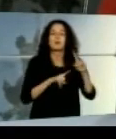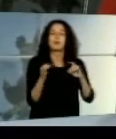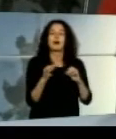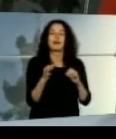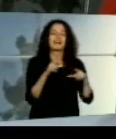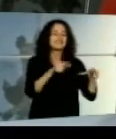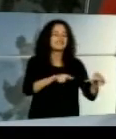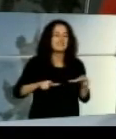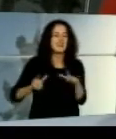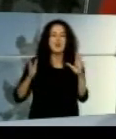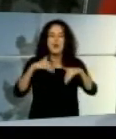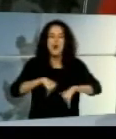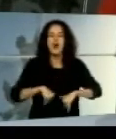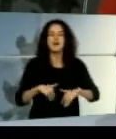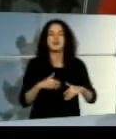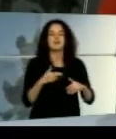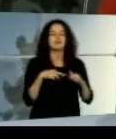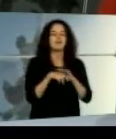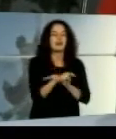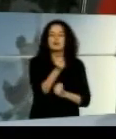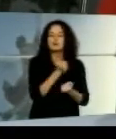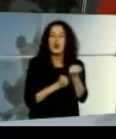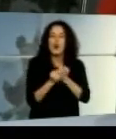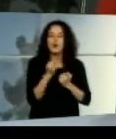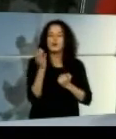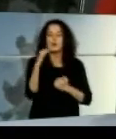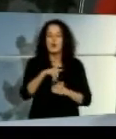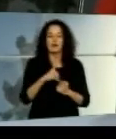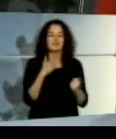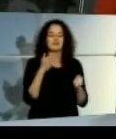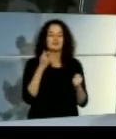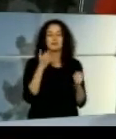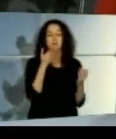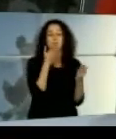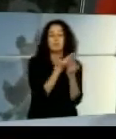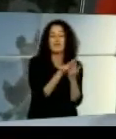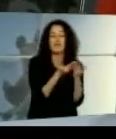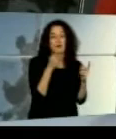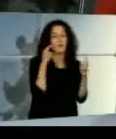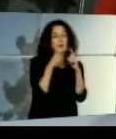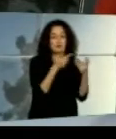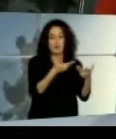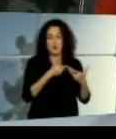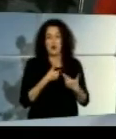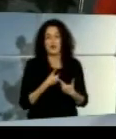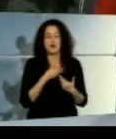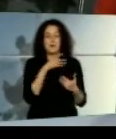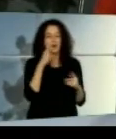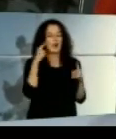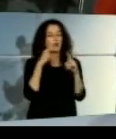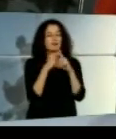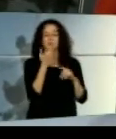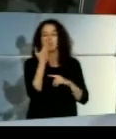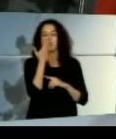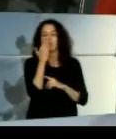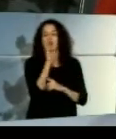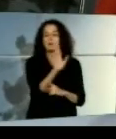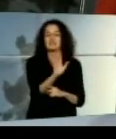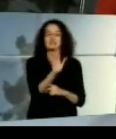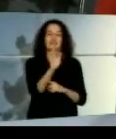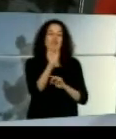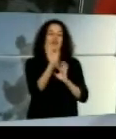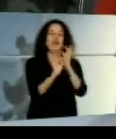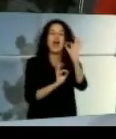tenían recursos económicos. Pedían ayuda para ir o para viajar a la representación de la Asamblea Nacional que